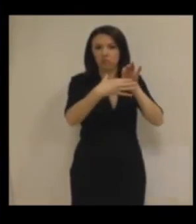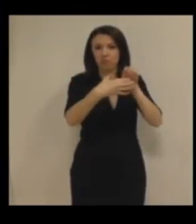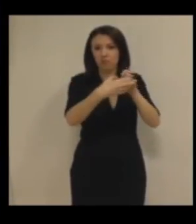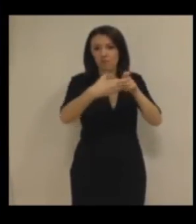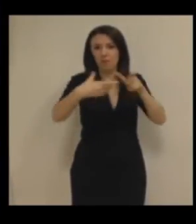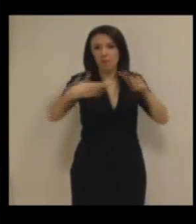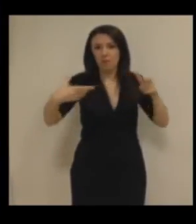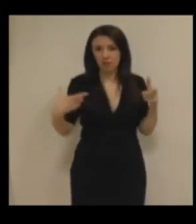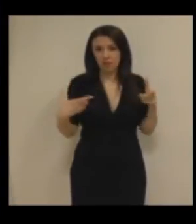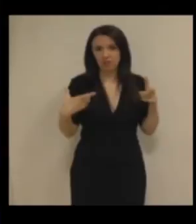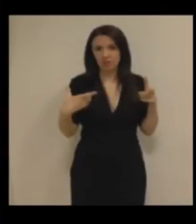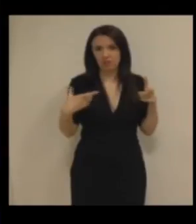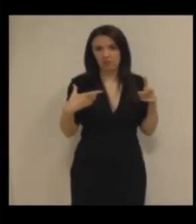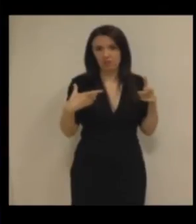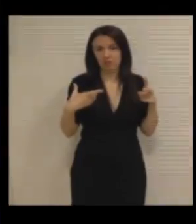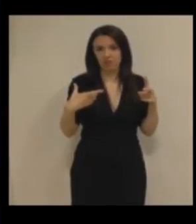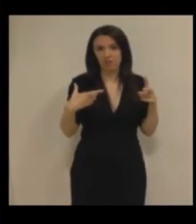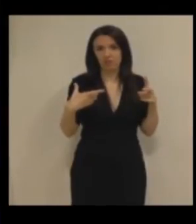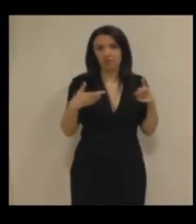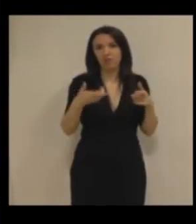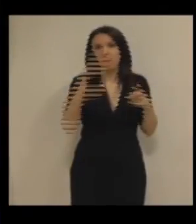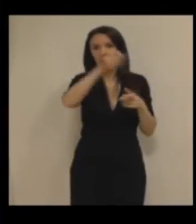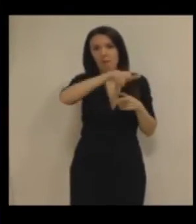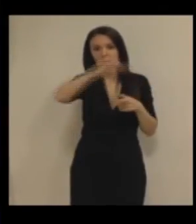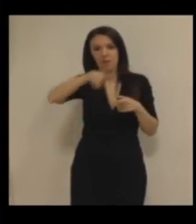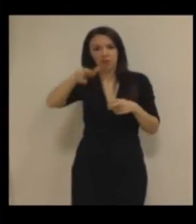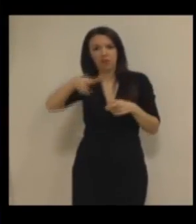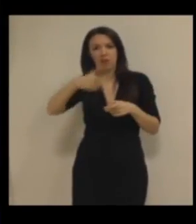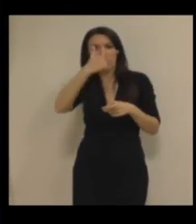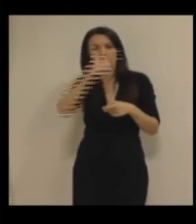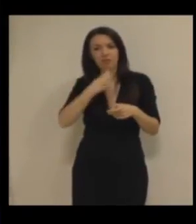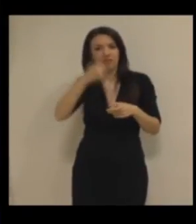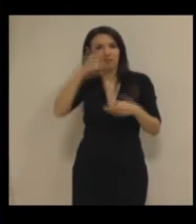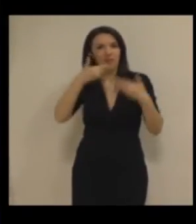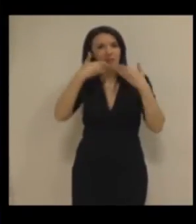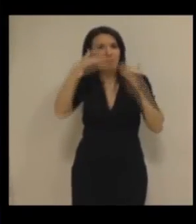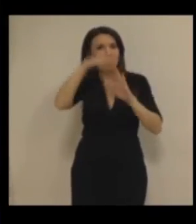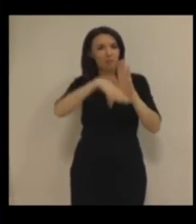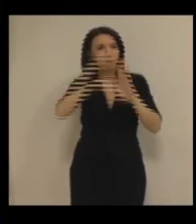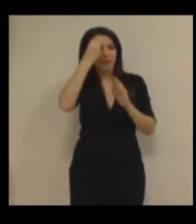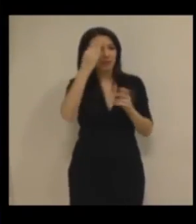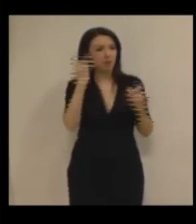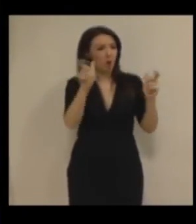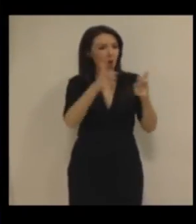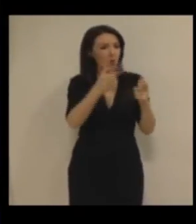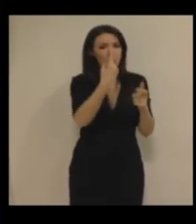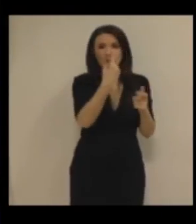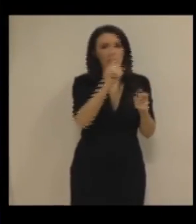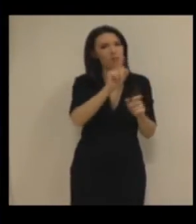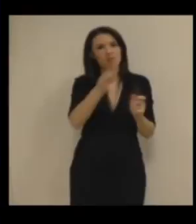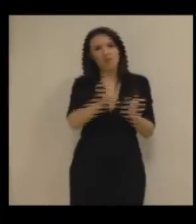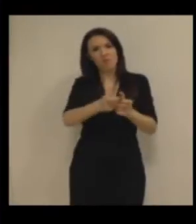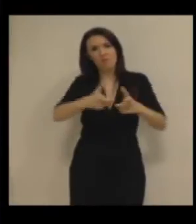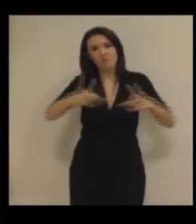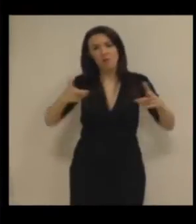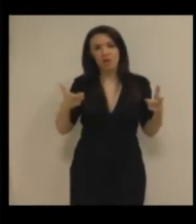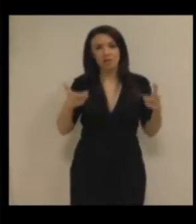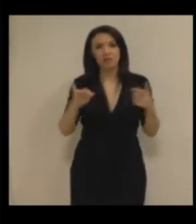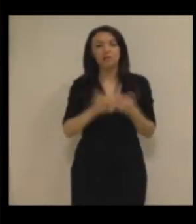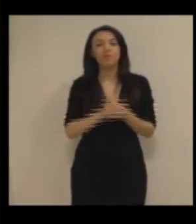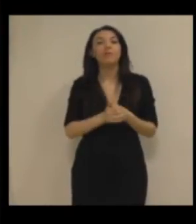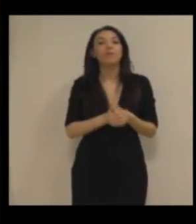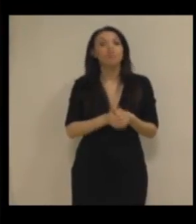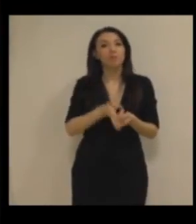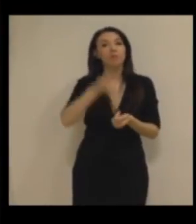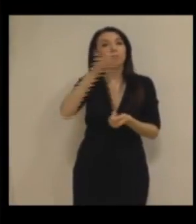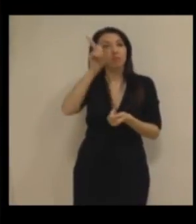¿no?, de objetivo, y facilita a más personas de las que uno en principio tenía pensado. Por supuesto, incluso sin llegar a la puridad,